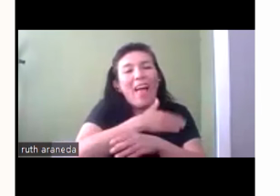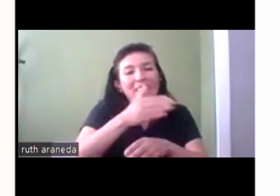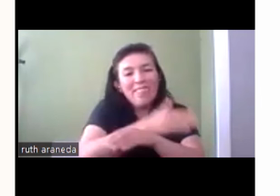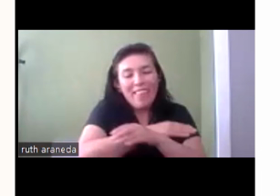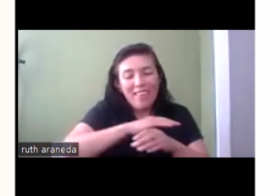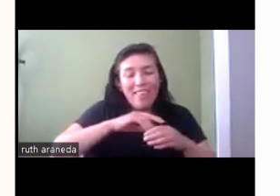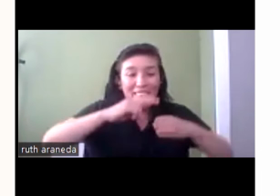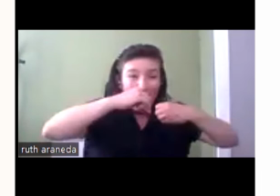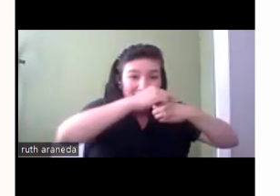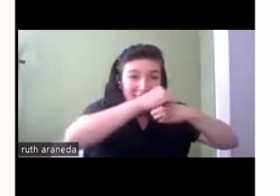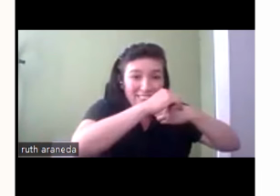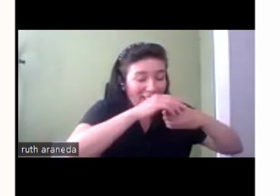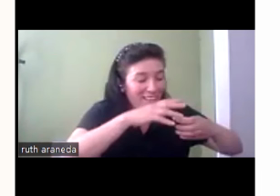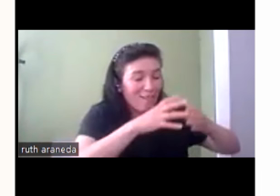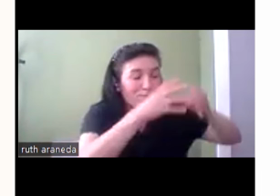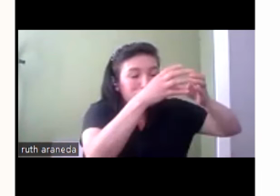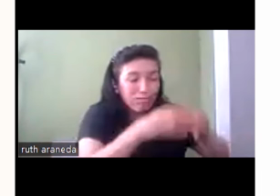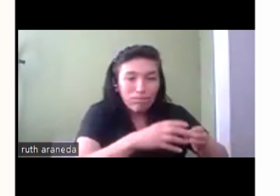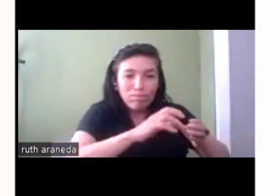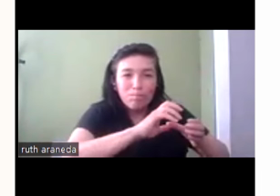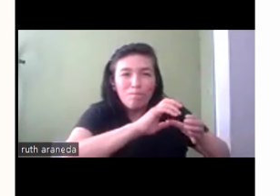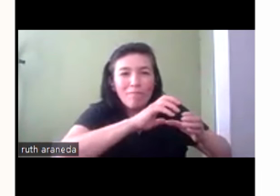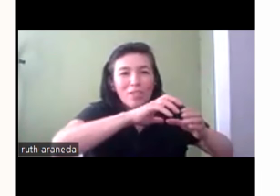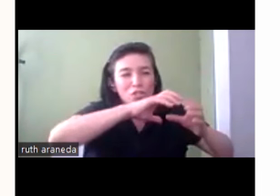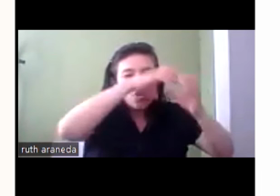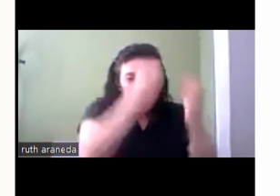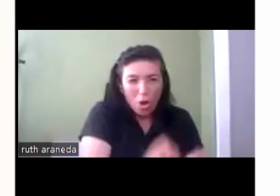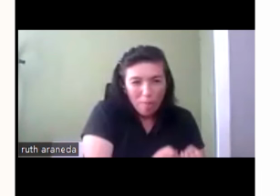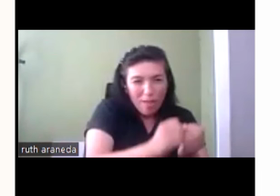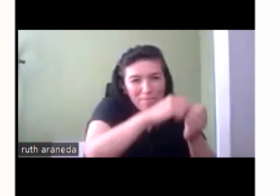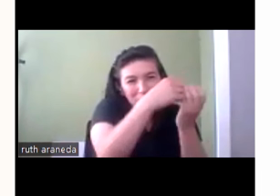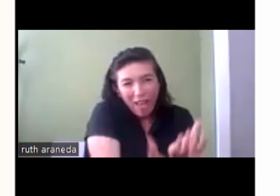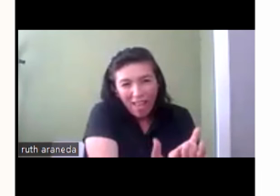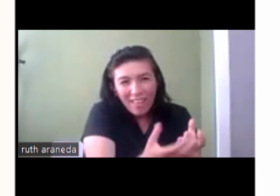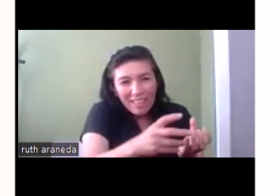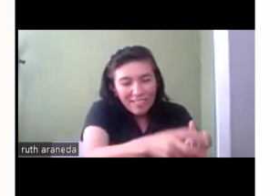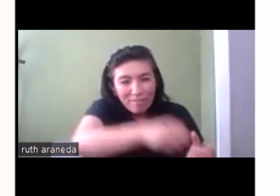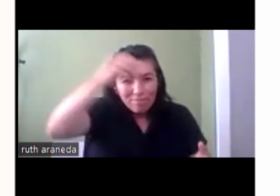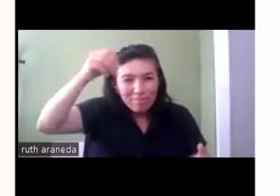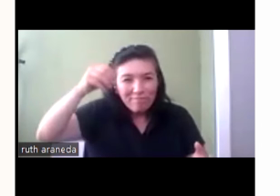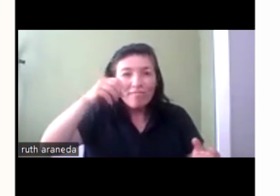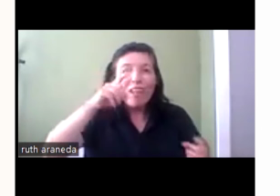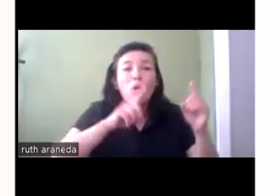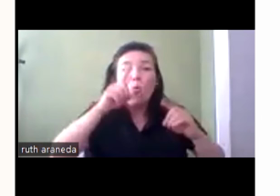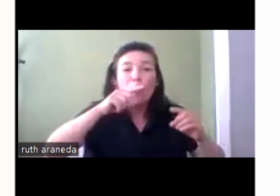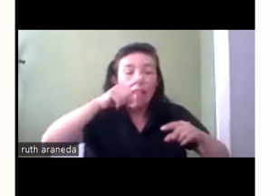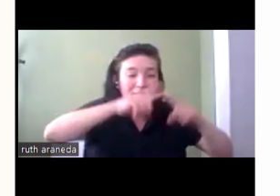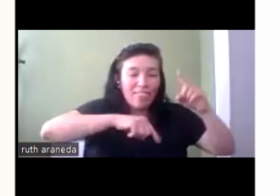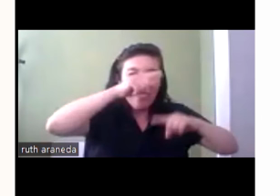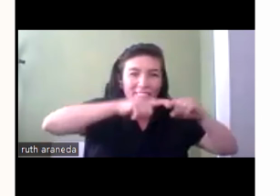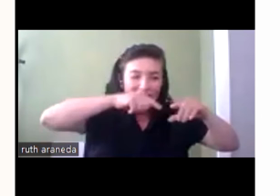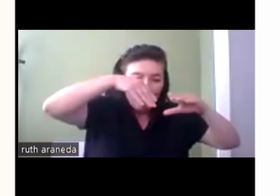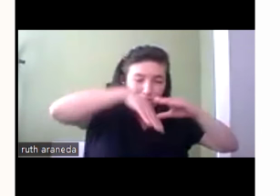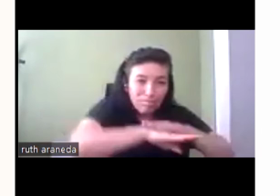diaguitas, de vasijas diaguitas que se encuentran almacenadas en otras